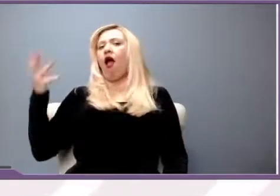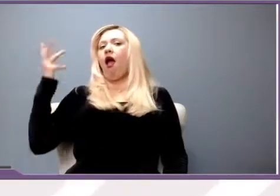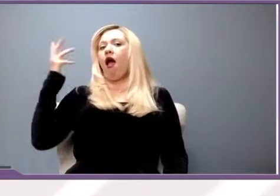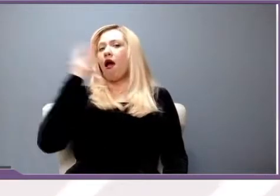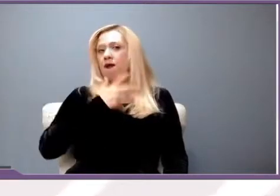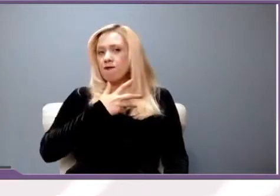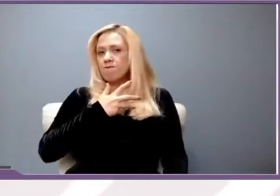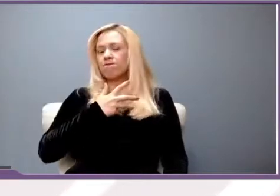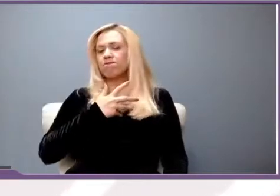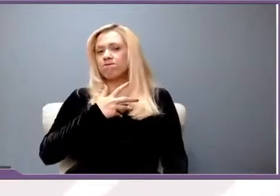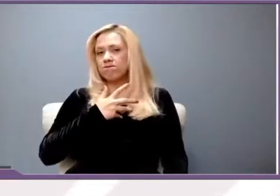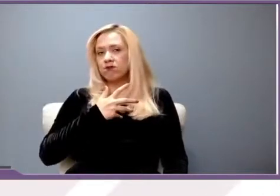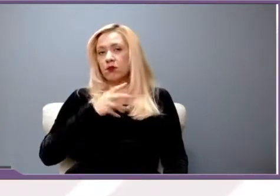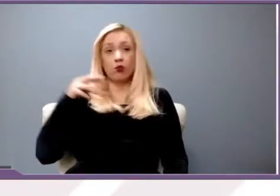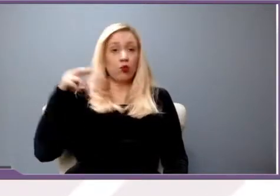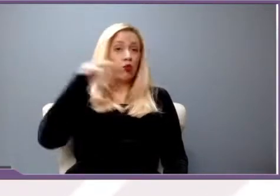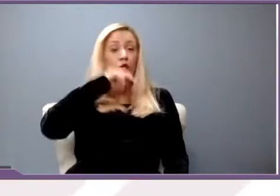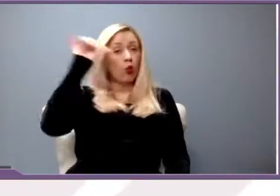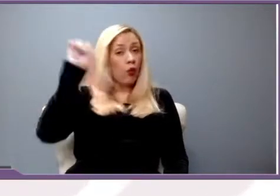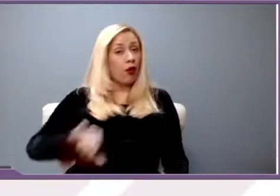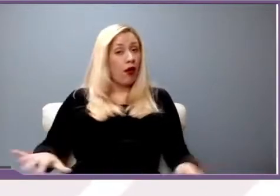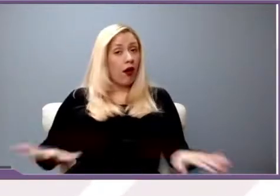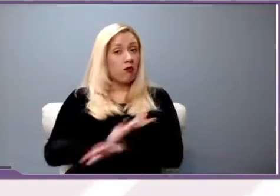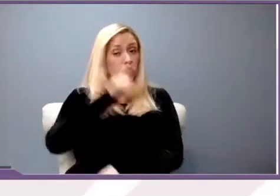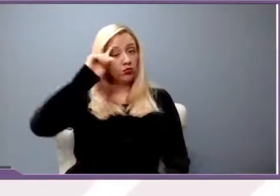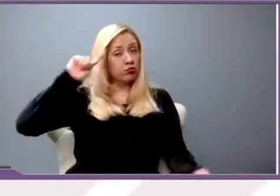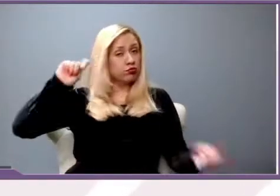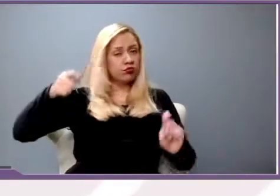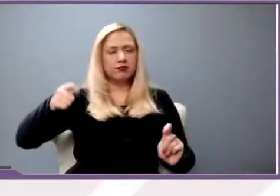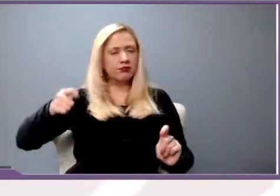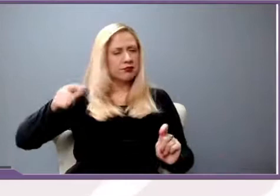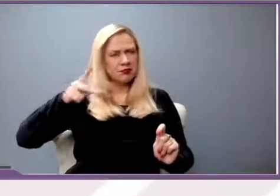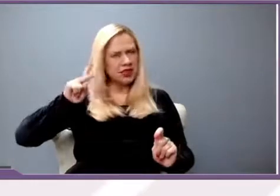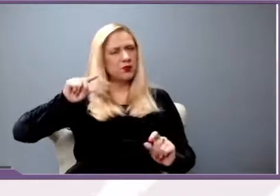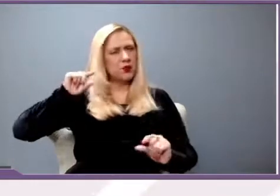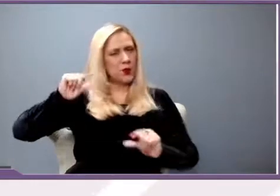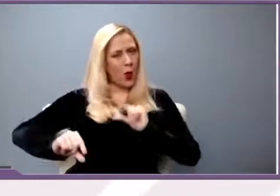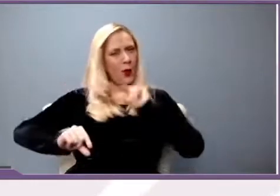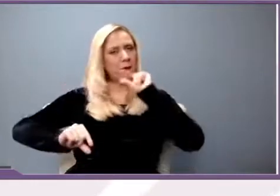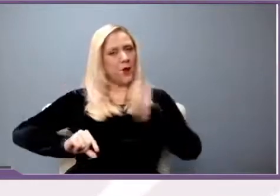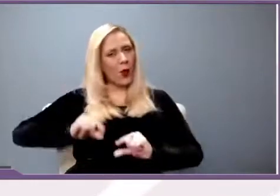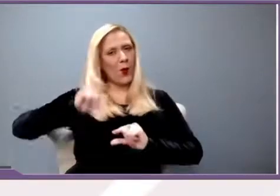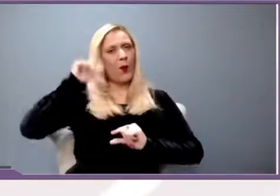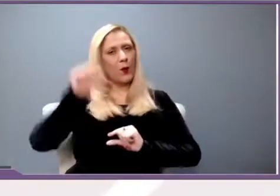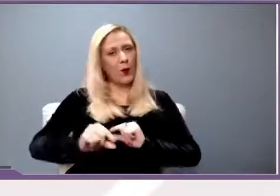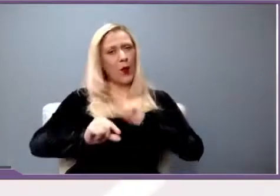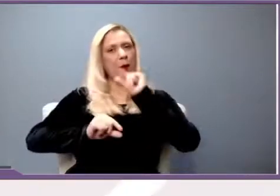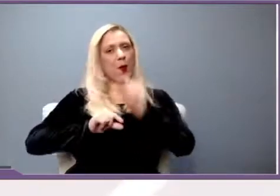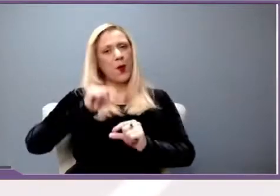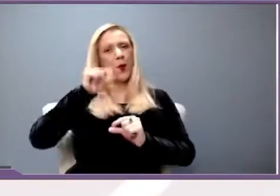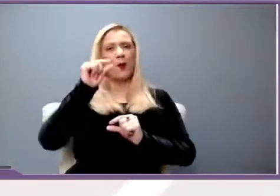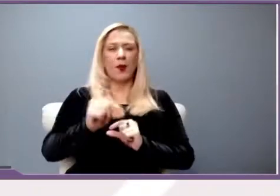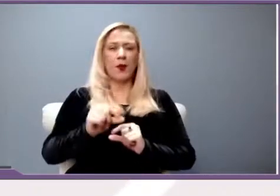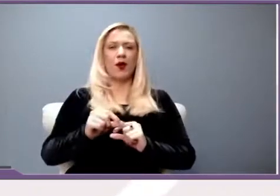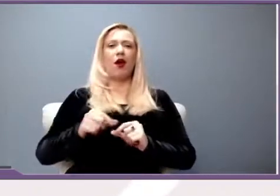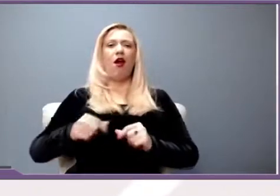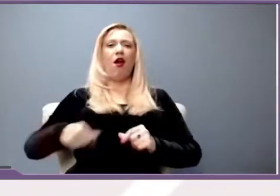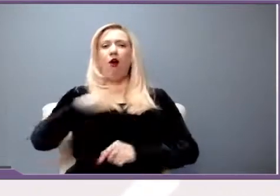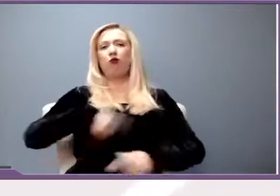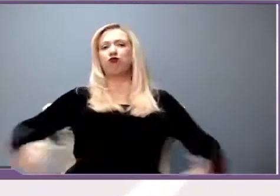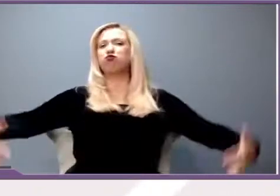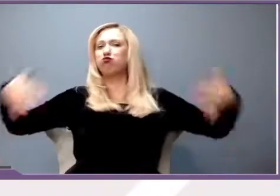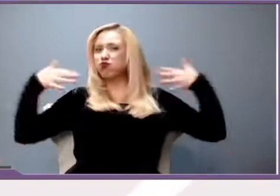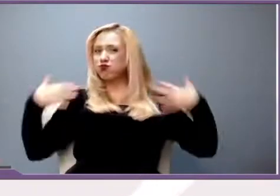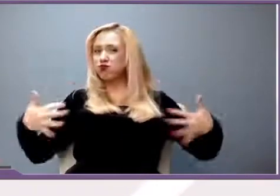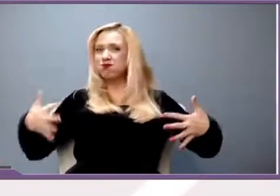un cambio inmediato, pero en eso estamos trabajando. Insisto, las gordas que nos